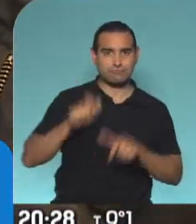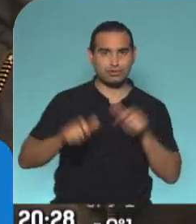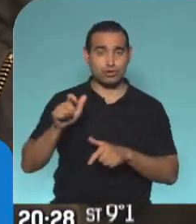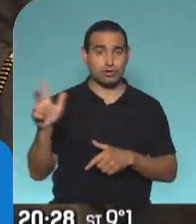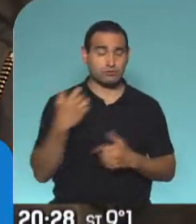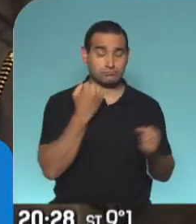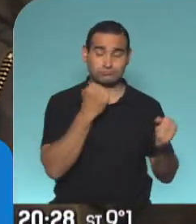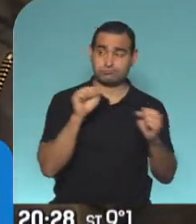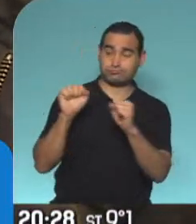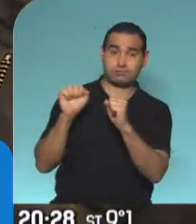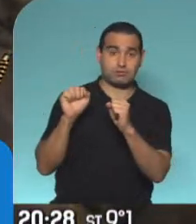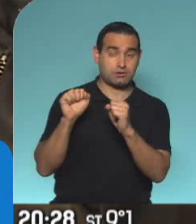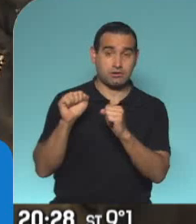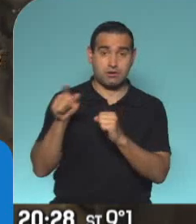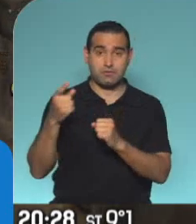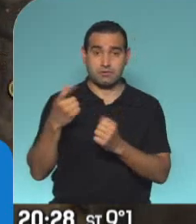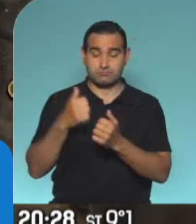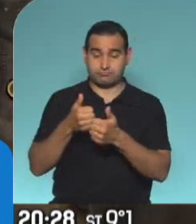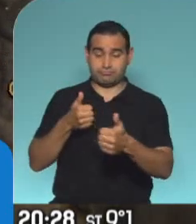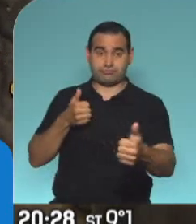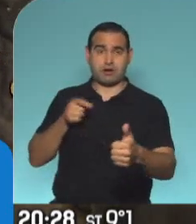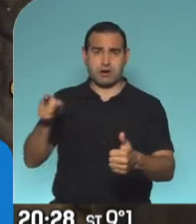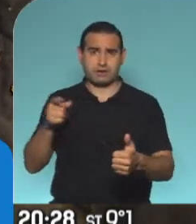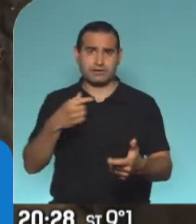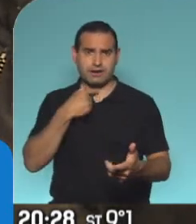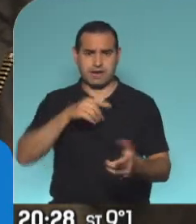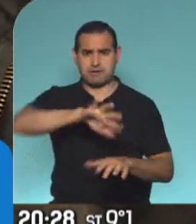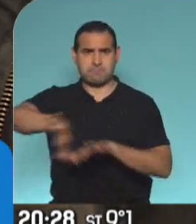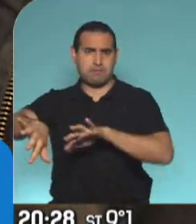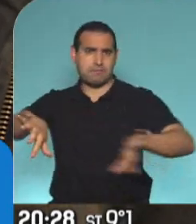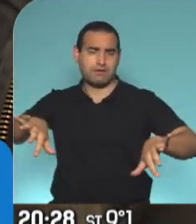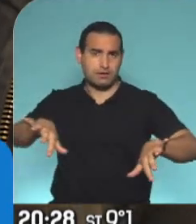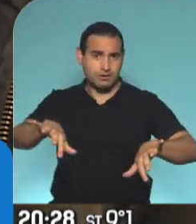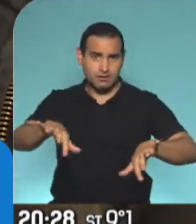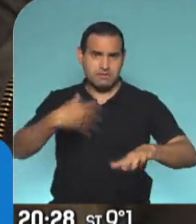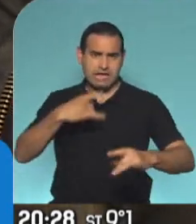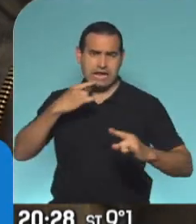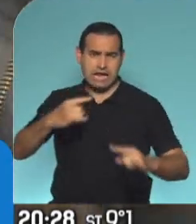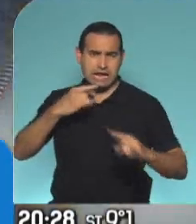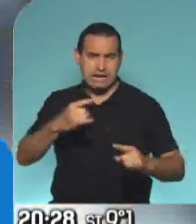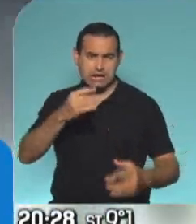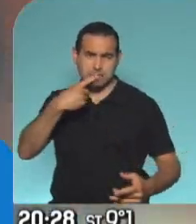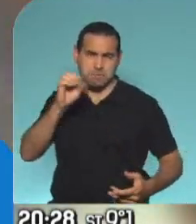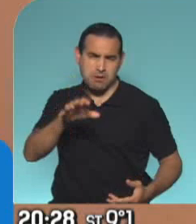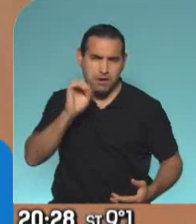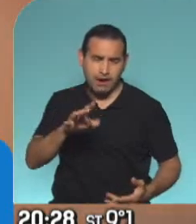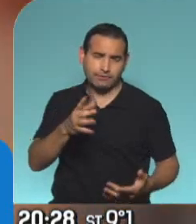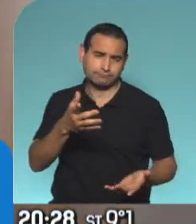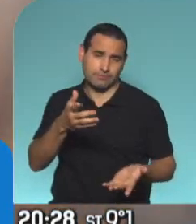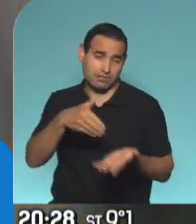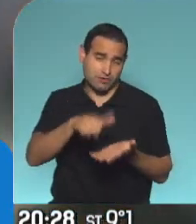nos damos vuelta nos separamos y ellos empiezan a querer separarnos aún más y a gritarnos insultos y agravios de